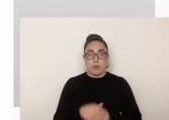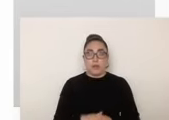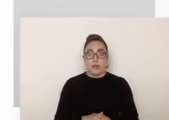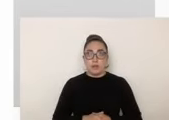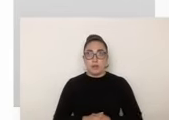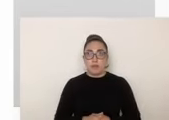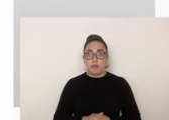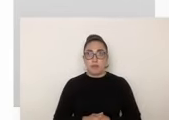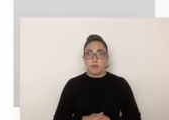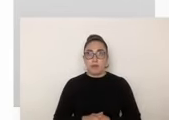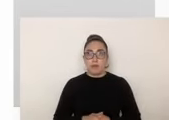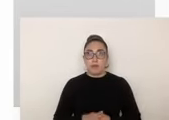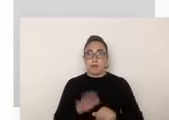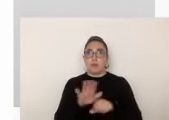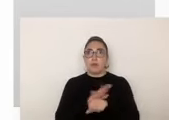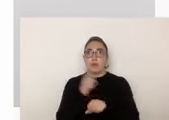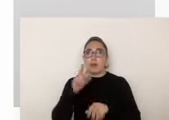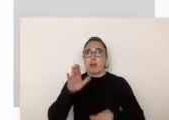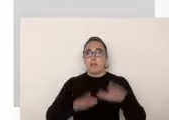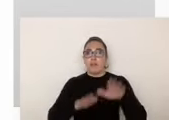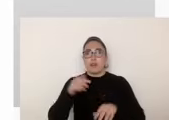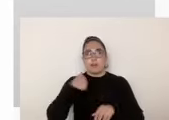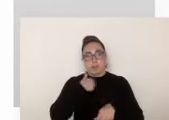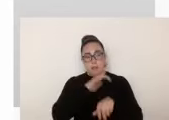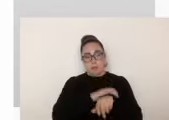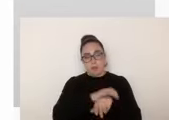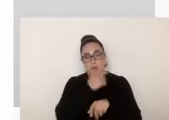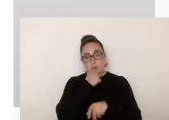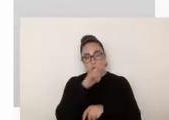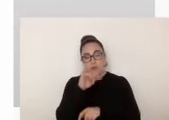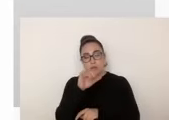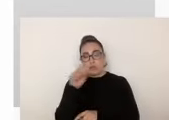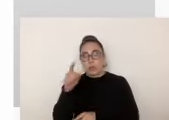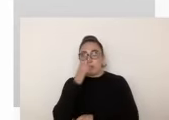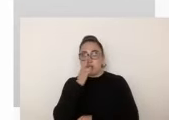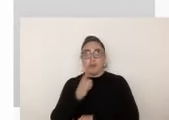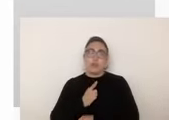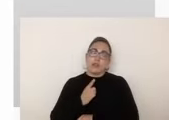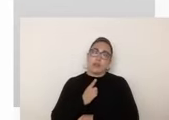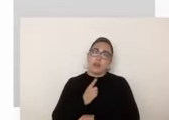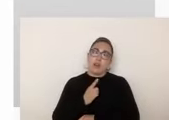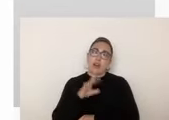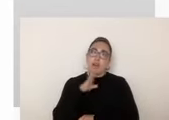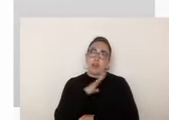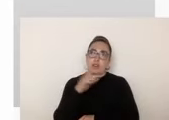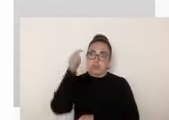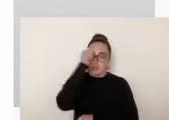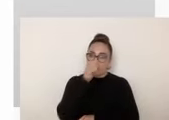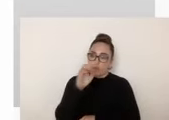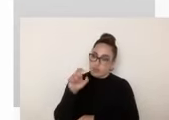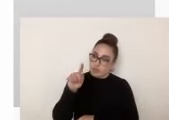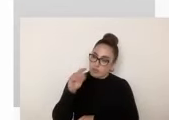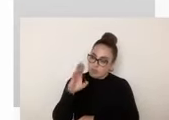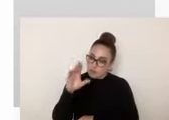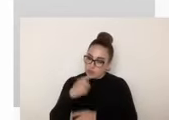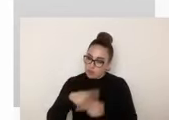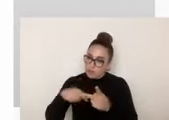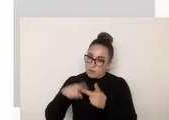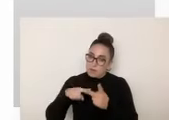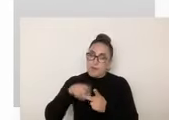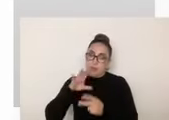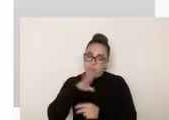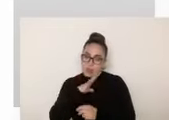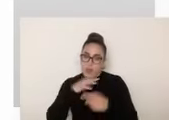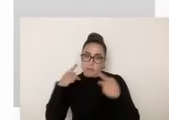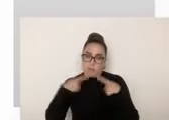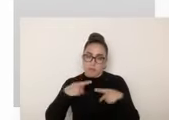porque a veces, por ejemplo, mi buen amigo Luis Greco dice, están las teorías éticas y está el utilitarismo. Digo, no, el utilitarismo